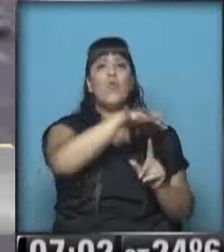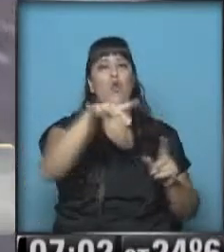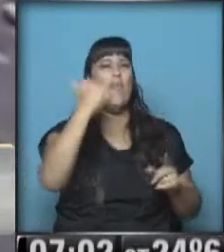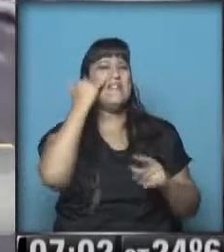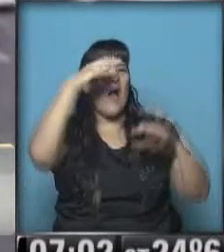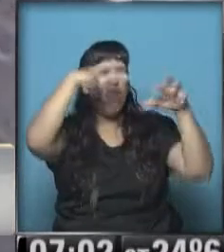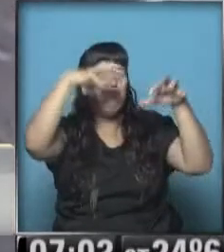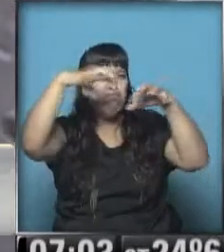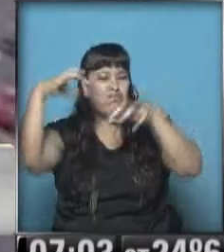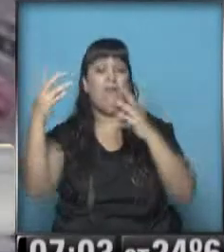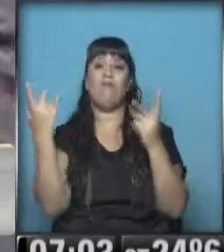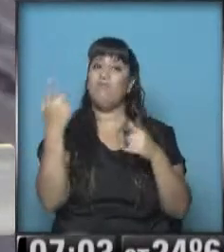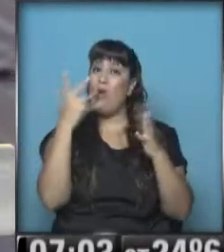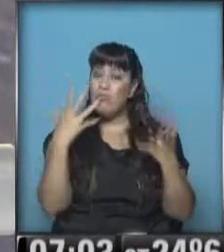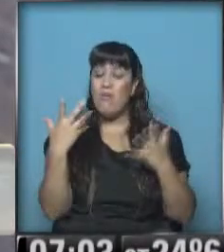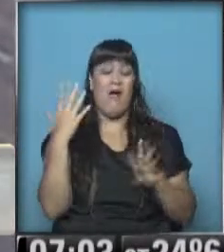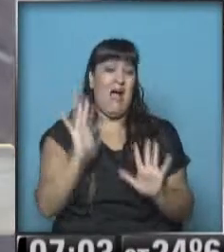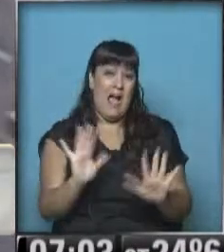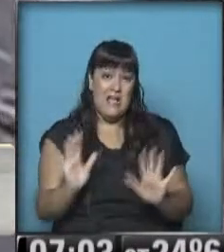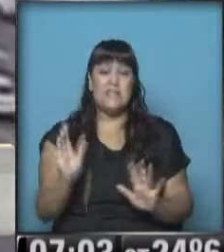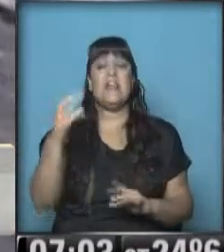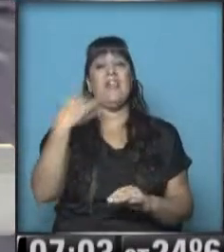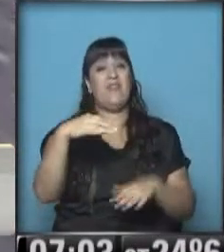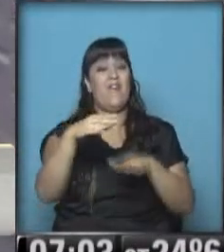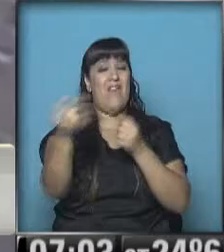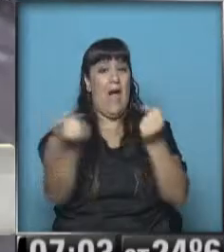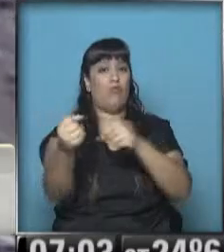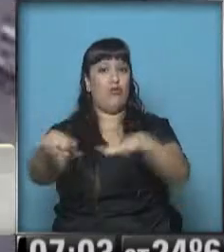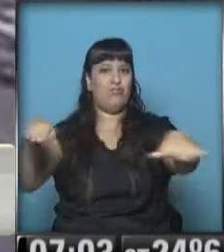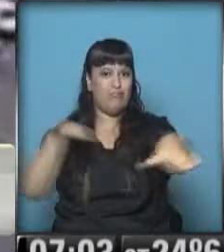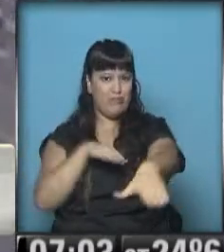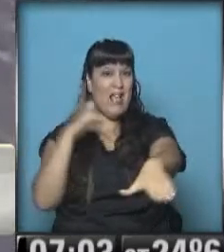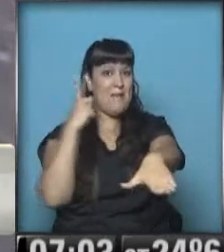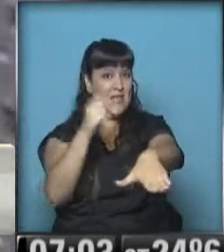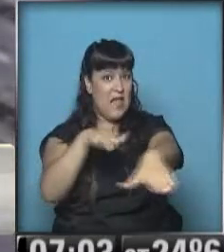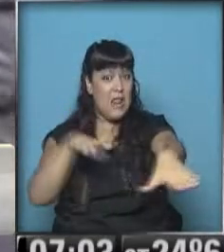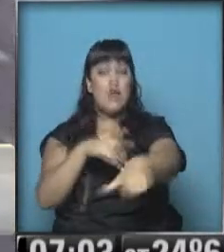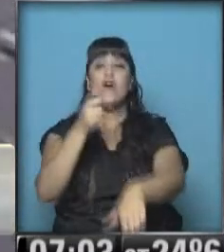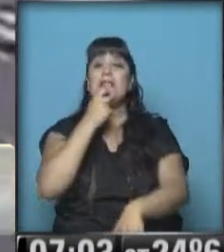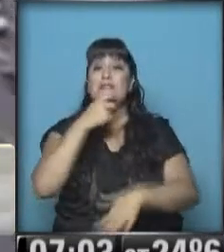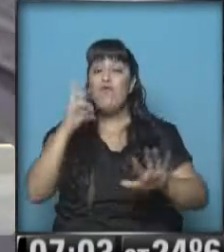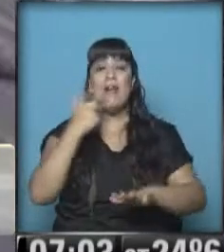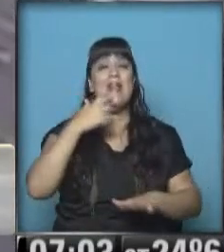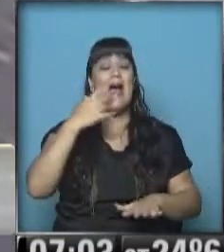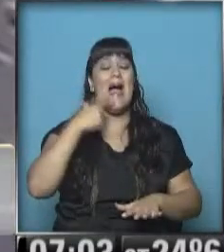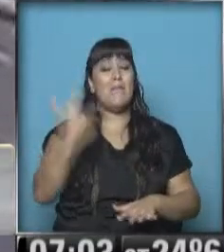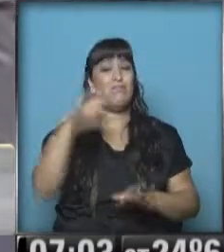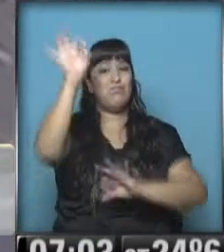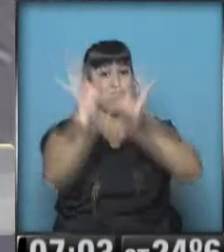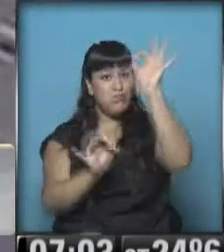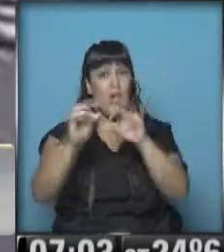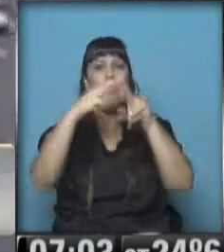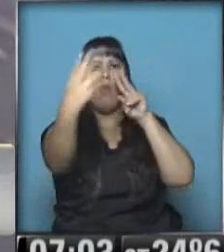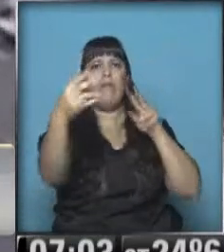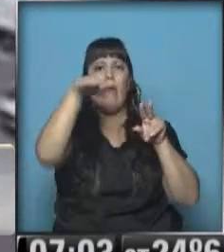lloviznando, así que por supuesto con este panorama, aumente la distancia entre vehículos y en caso de granizo, no se detenga debajo de puentes,